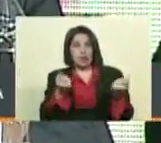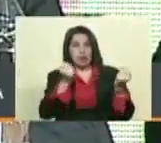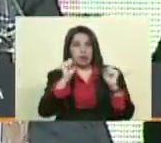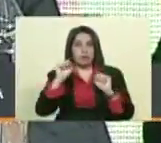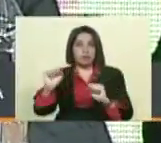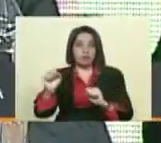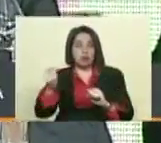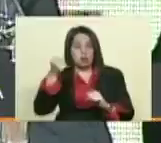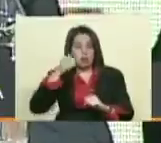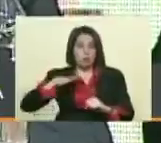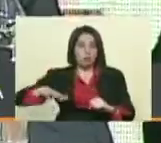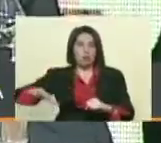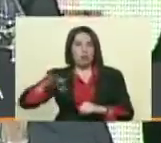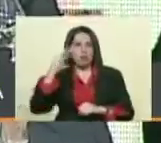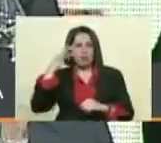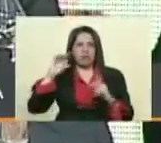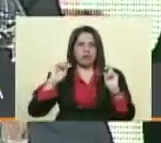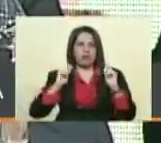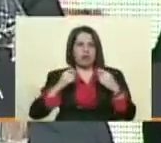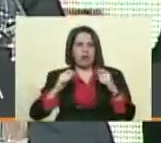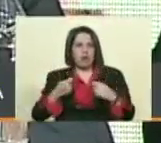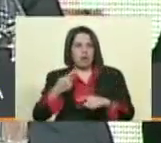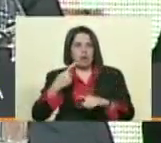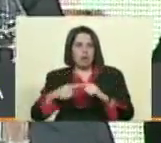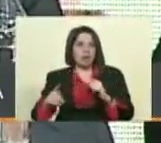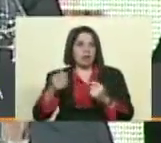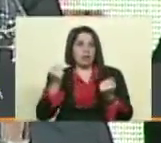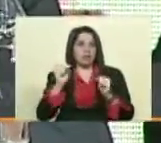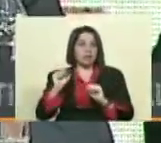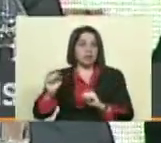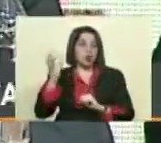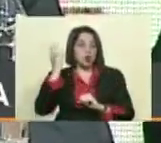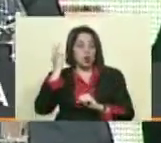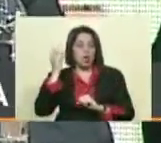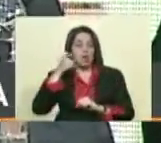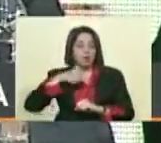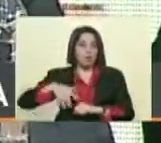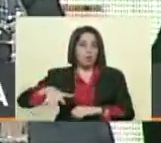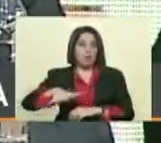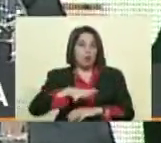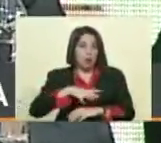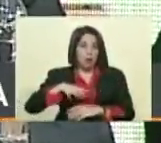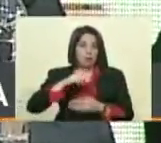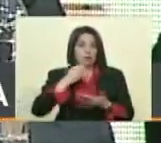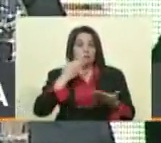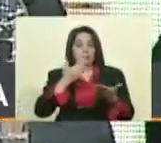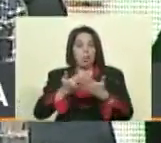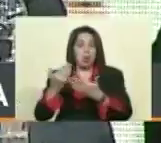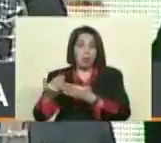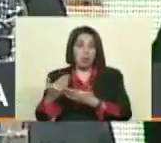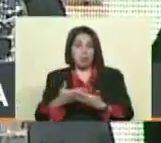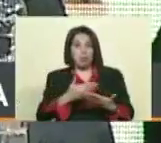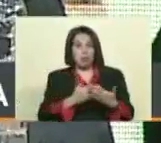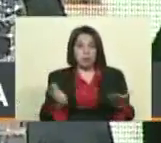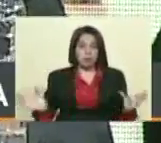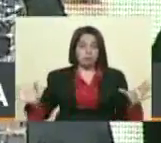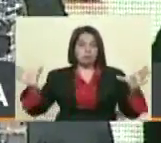el fiscal general de la República, con la defensora del pueblo, y estamos recogiendo un conjunto de propuestas, presidente, que